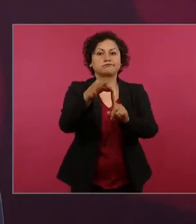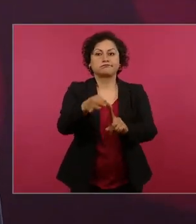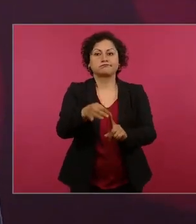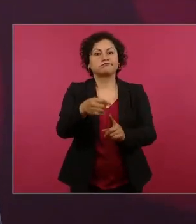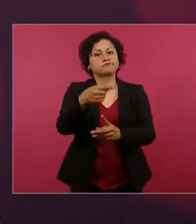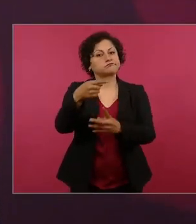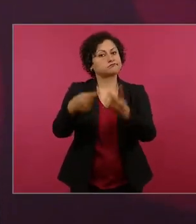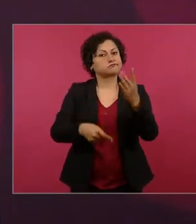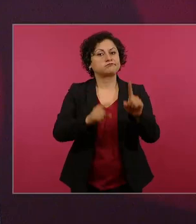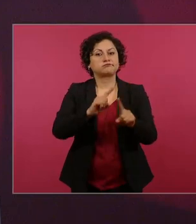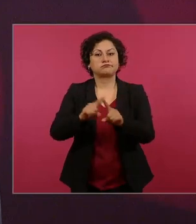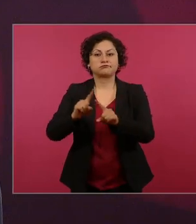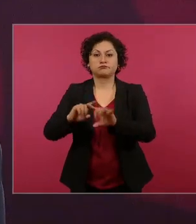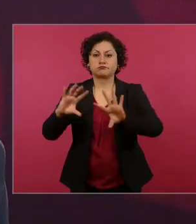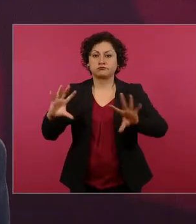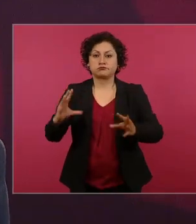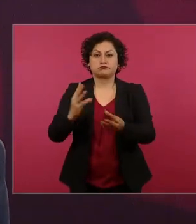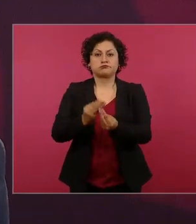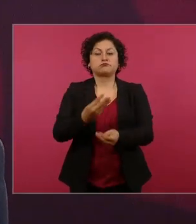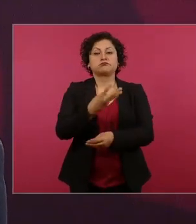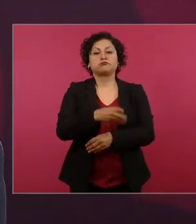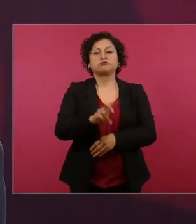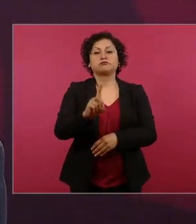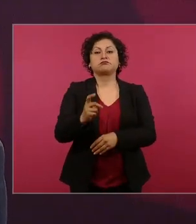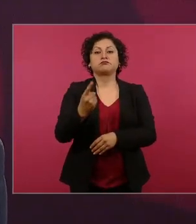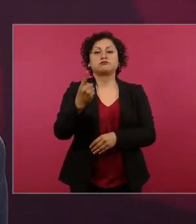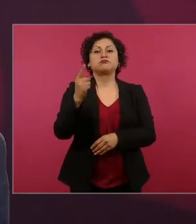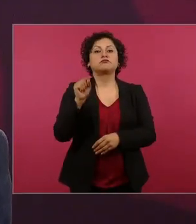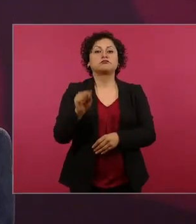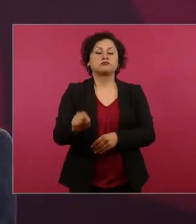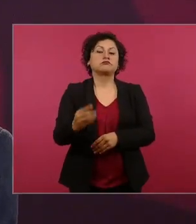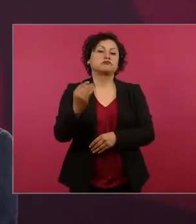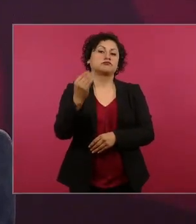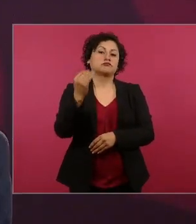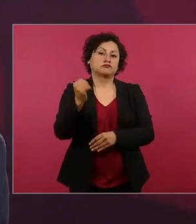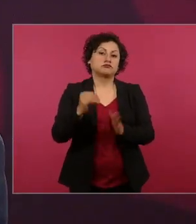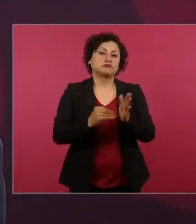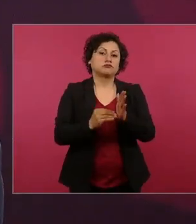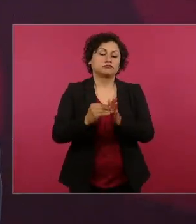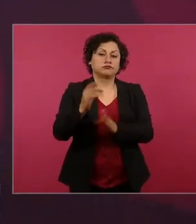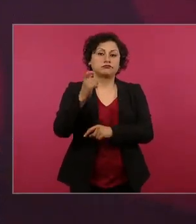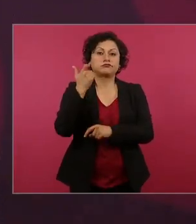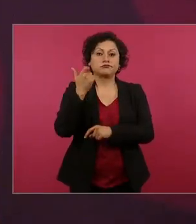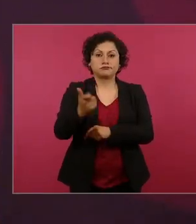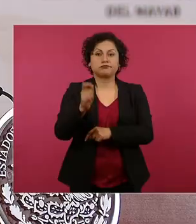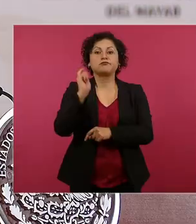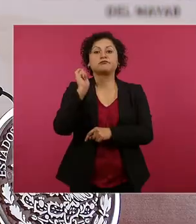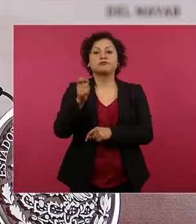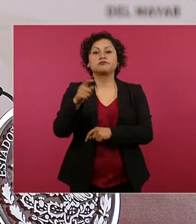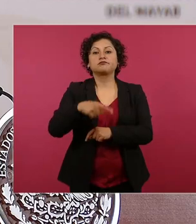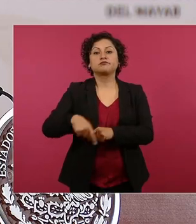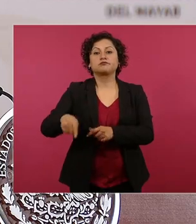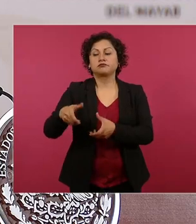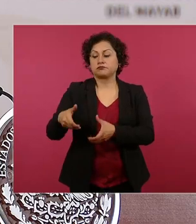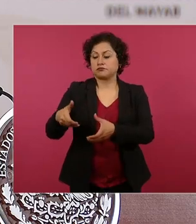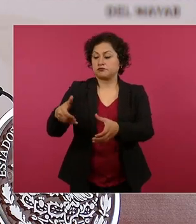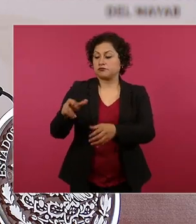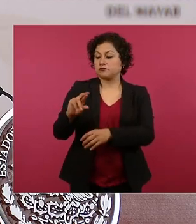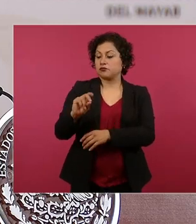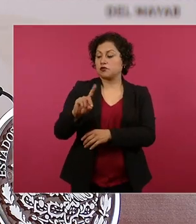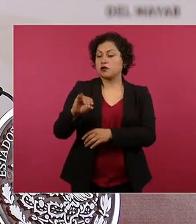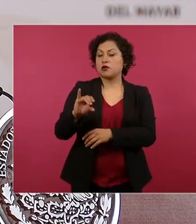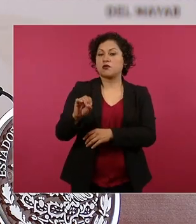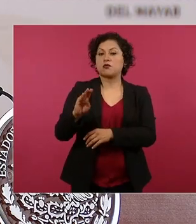Con una inversión de 331.9 millones de pesos, se rehabilitará la calle de rodaje Bravo, la